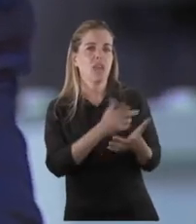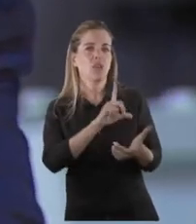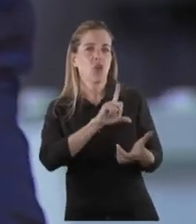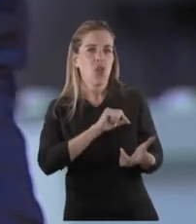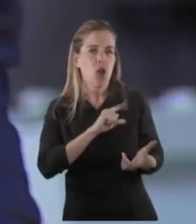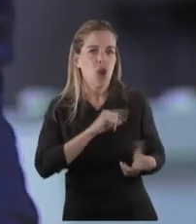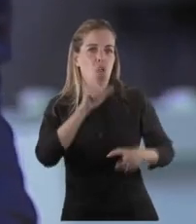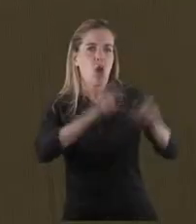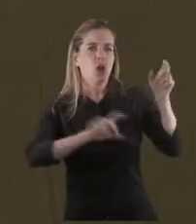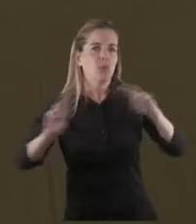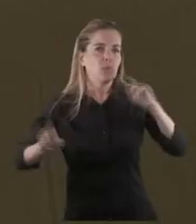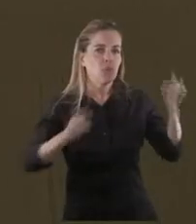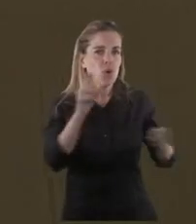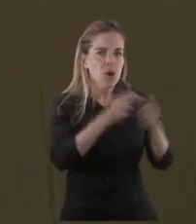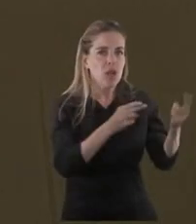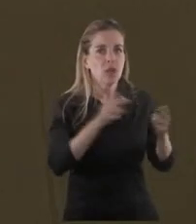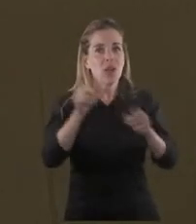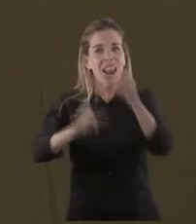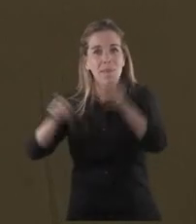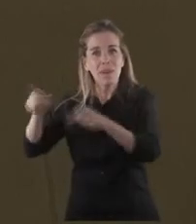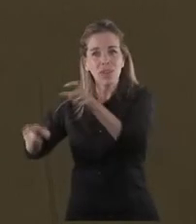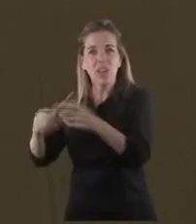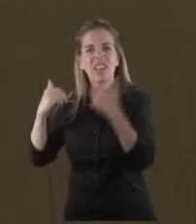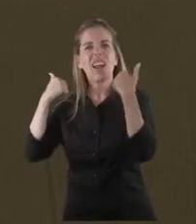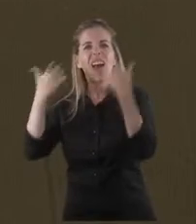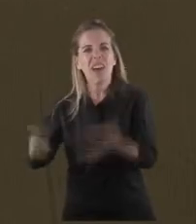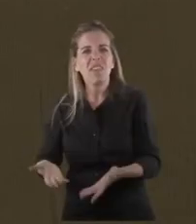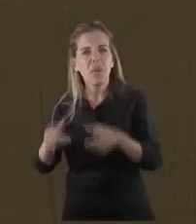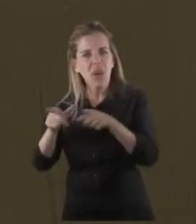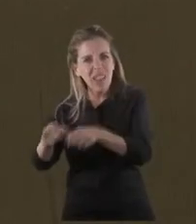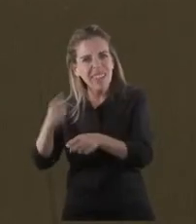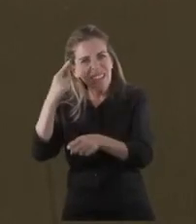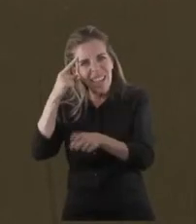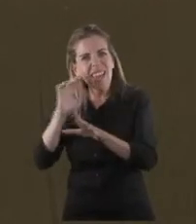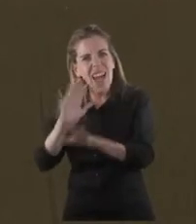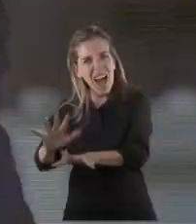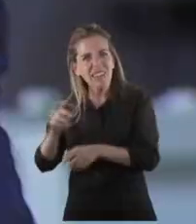causado, deberían avergonzarse en tener esa conducta.